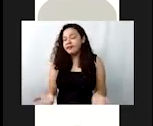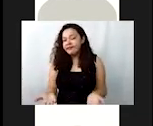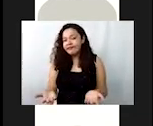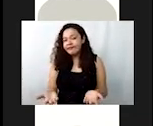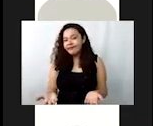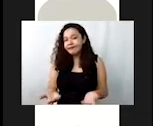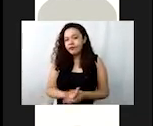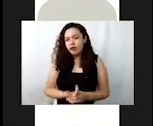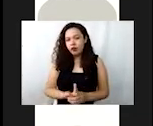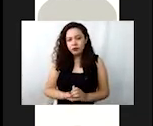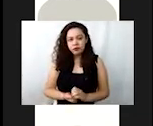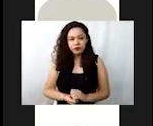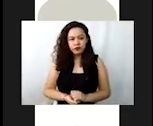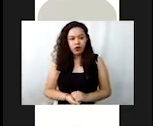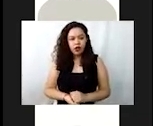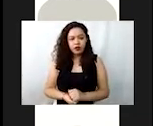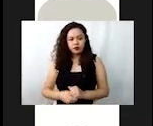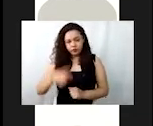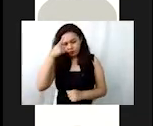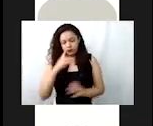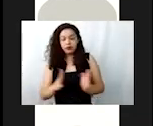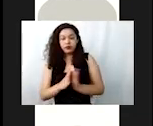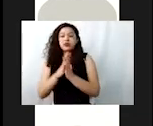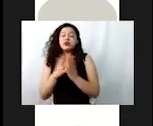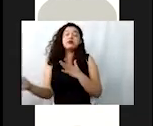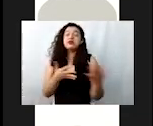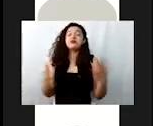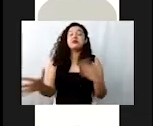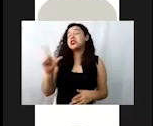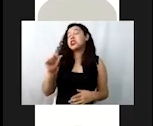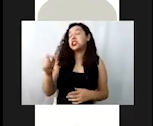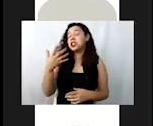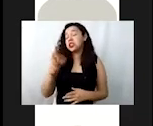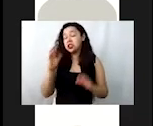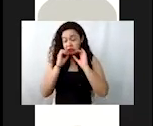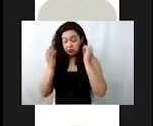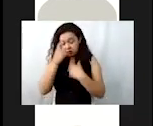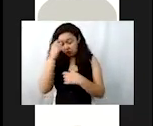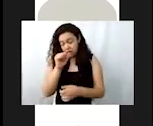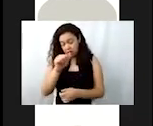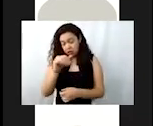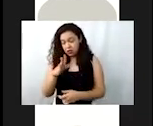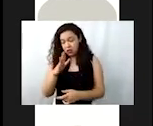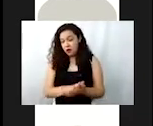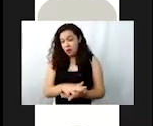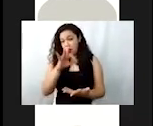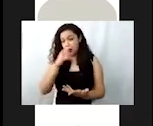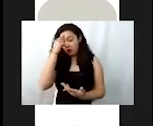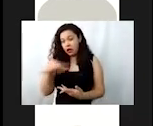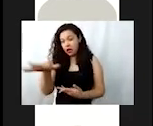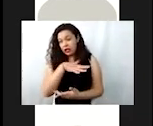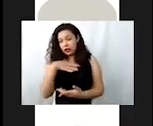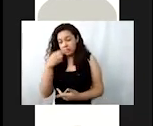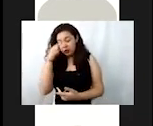acá. Participaron más o menos unas 75 organizaciones de la sociedad civil, la mayoría basadas en la Ciudad de